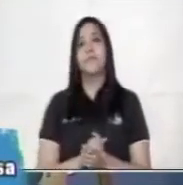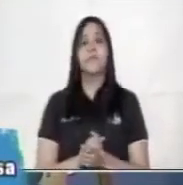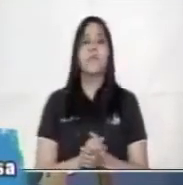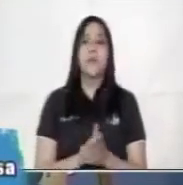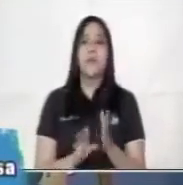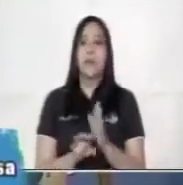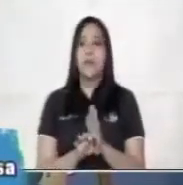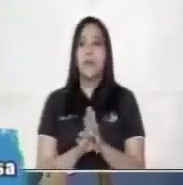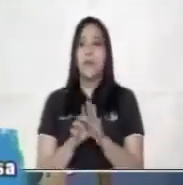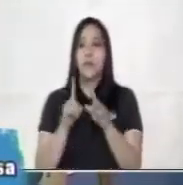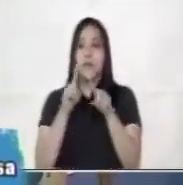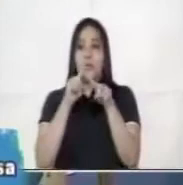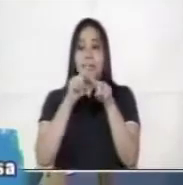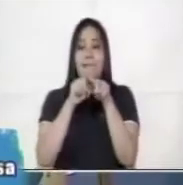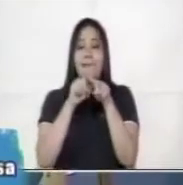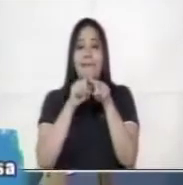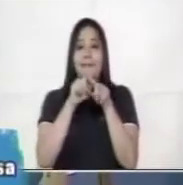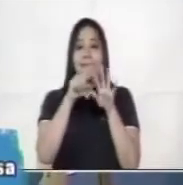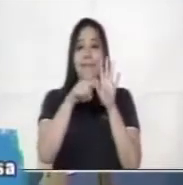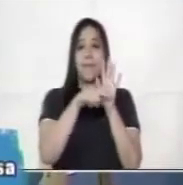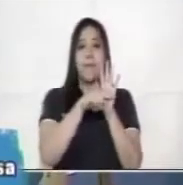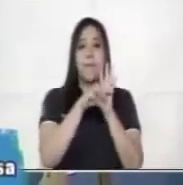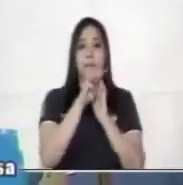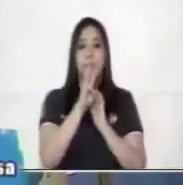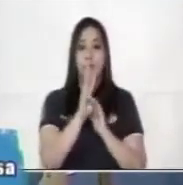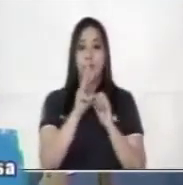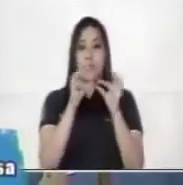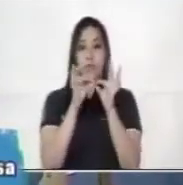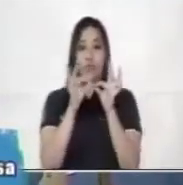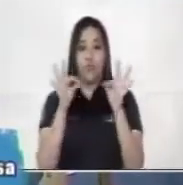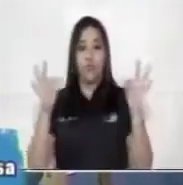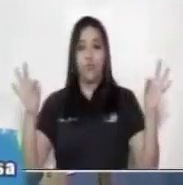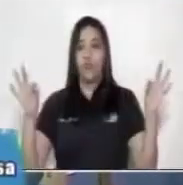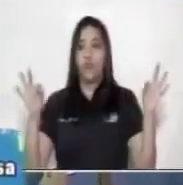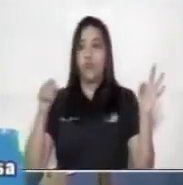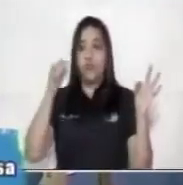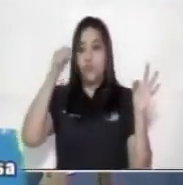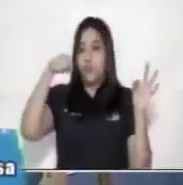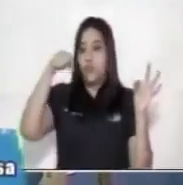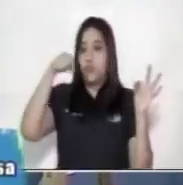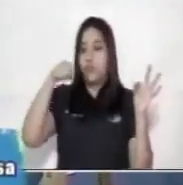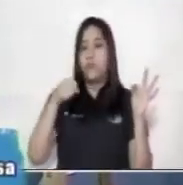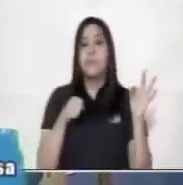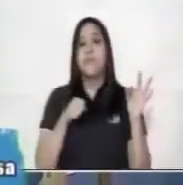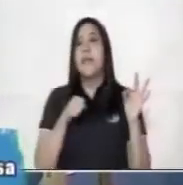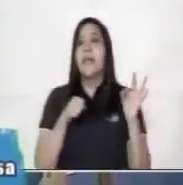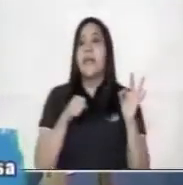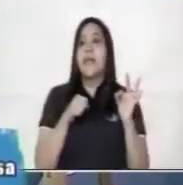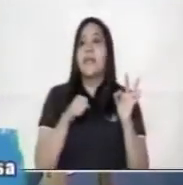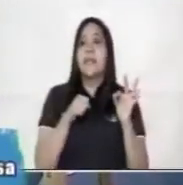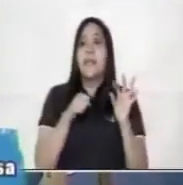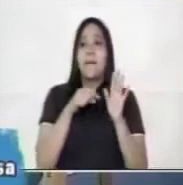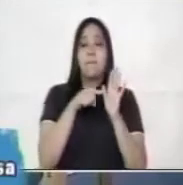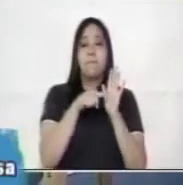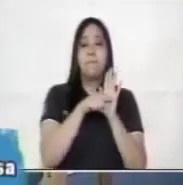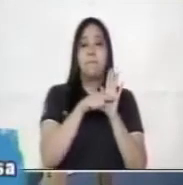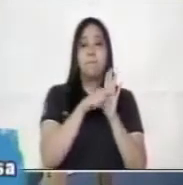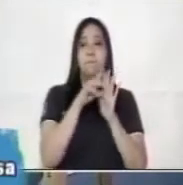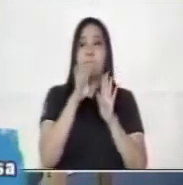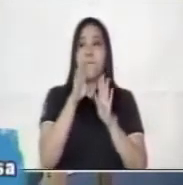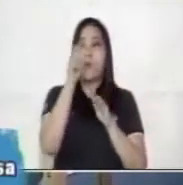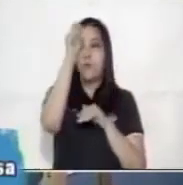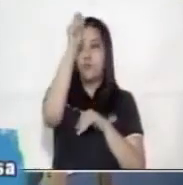Cuando X es menos 3 y Y es menos 4. Cuando X es menos